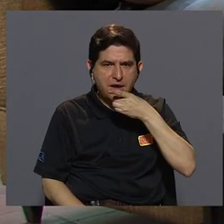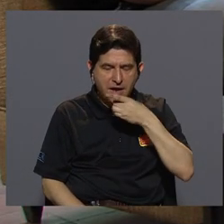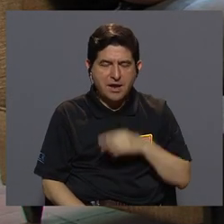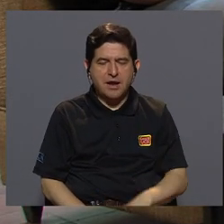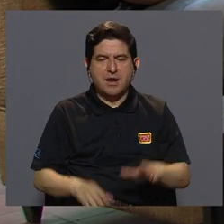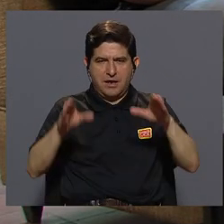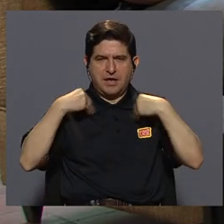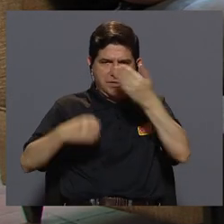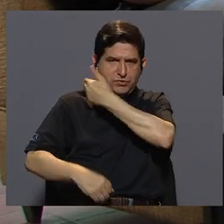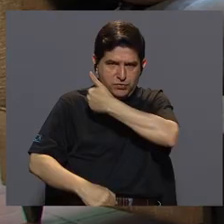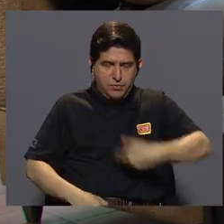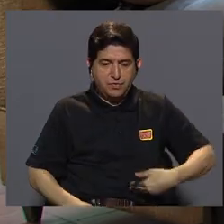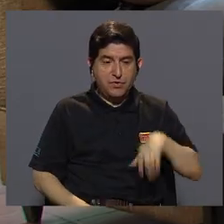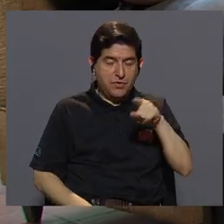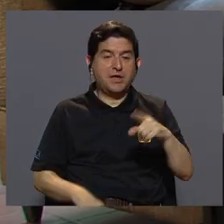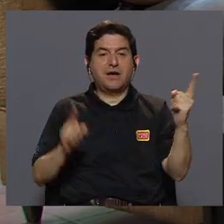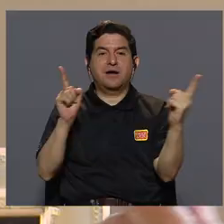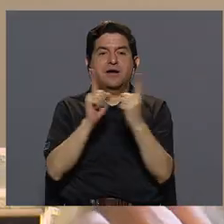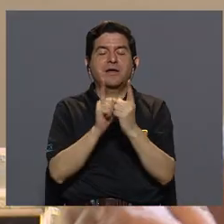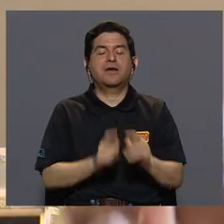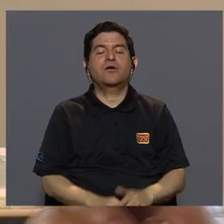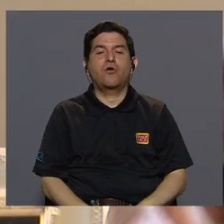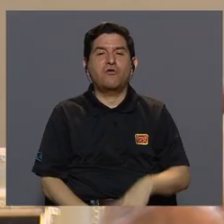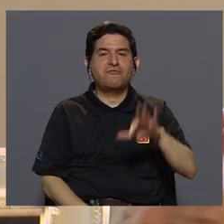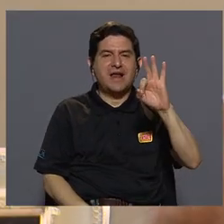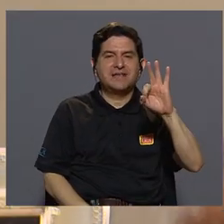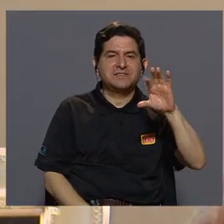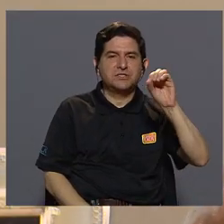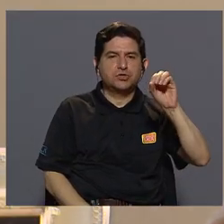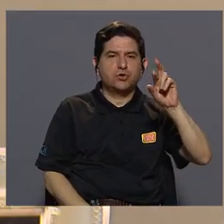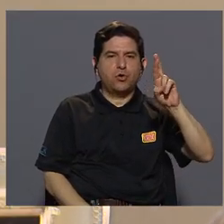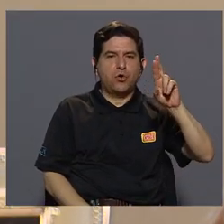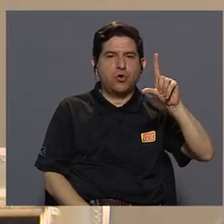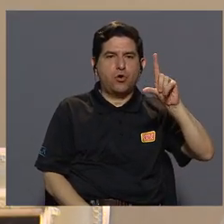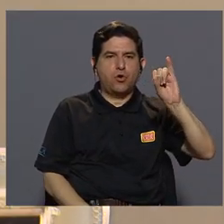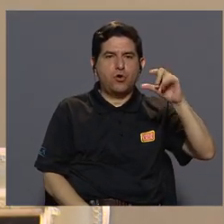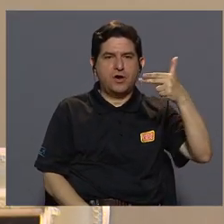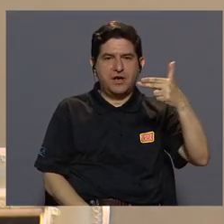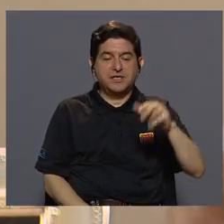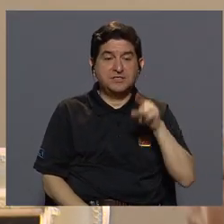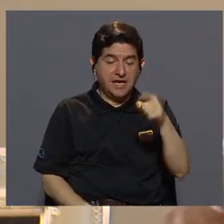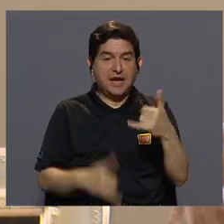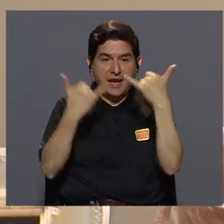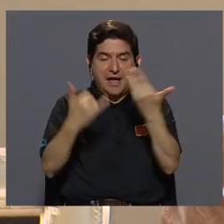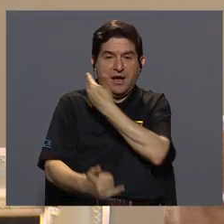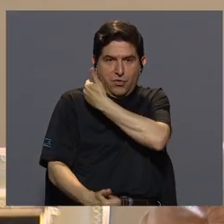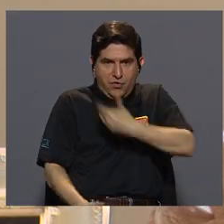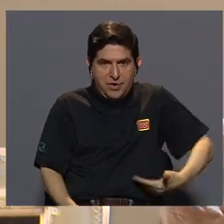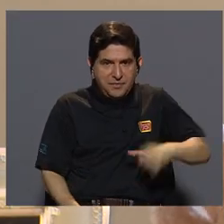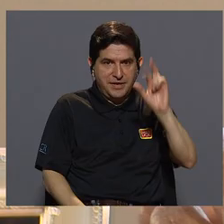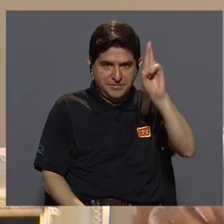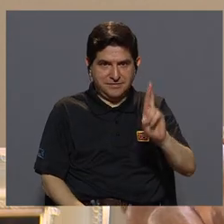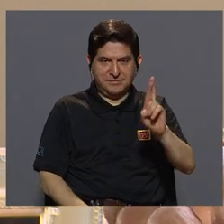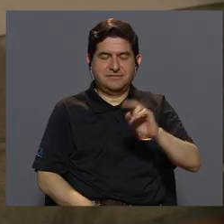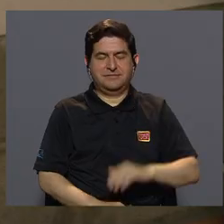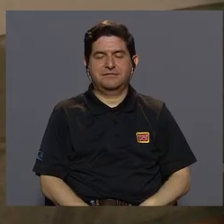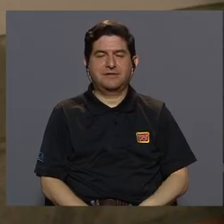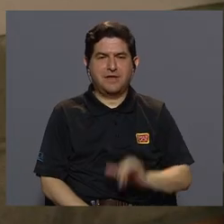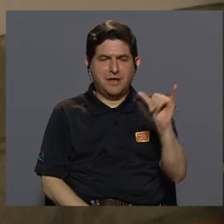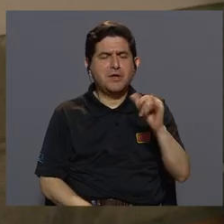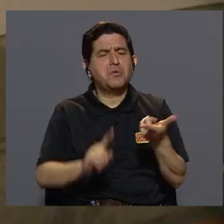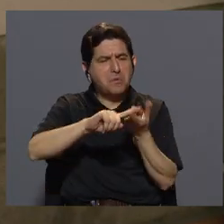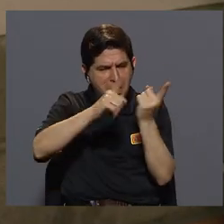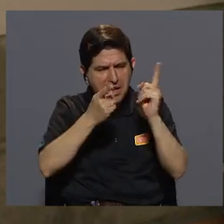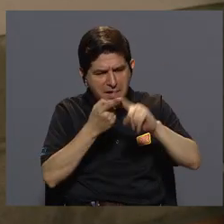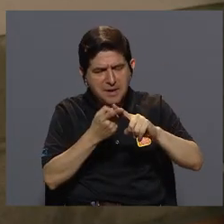se encontró con Chico Orlich, que acababa de subir a la presidencia de Costa Rica, y era